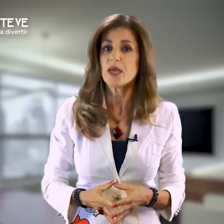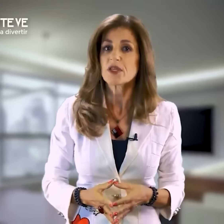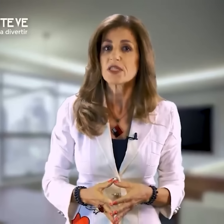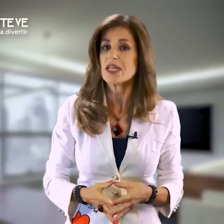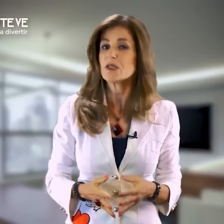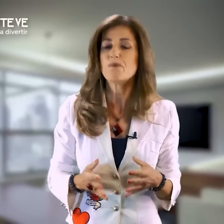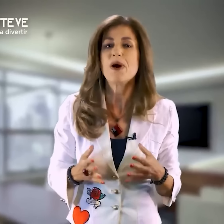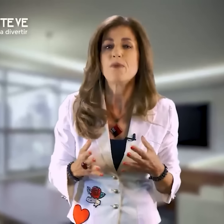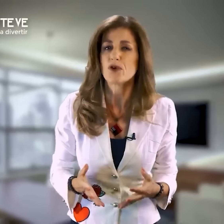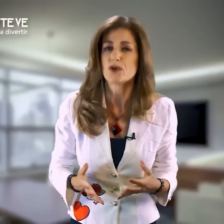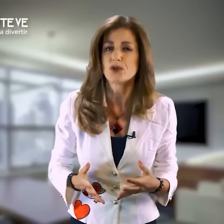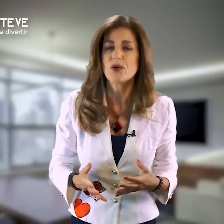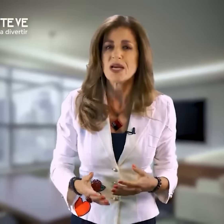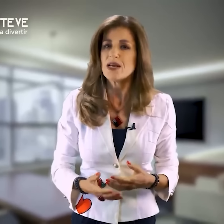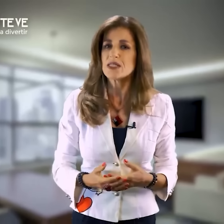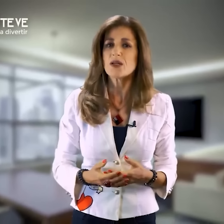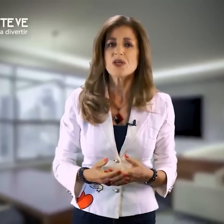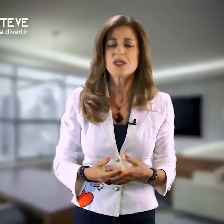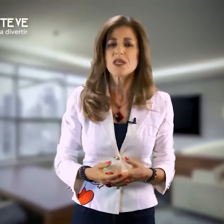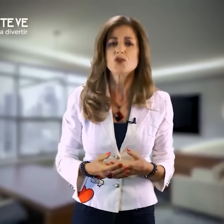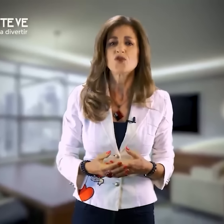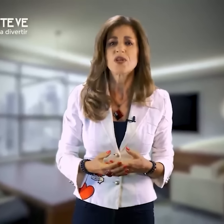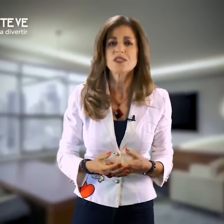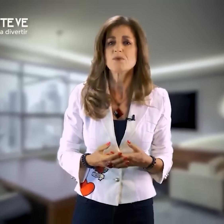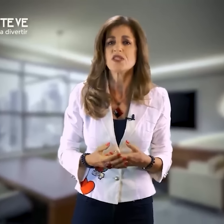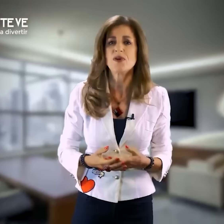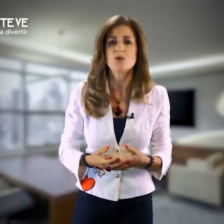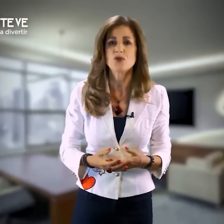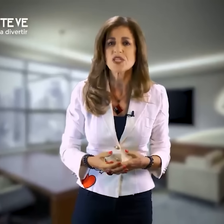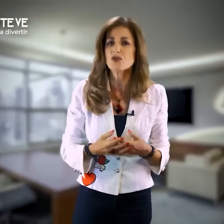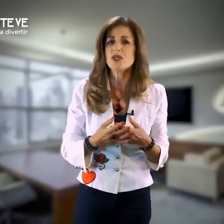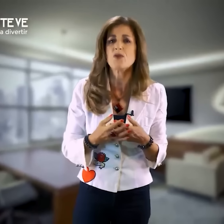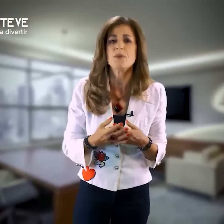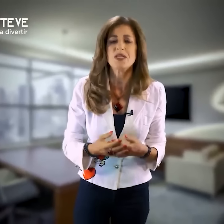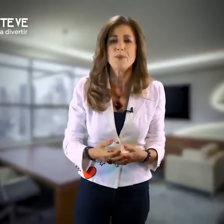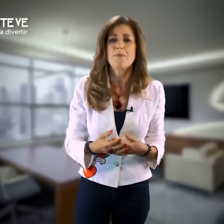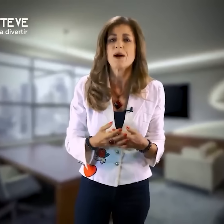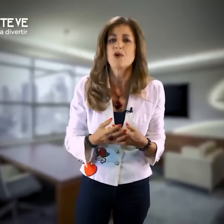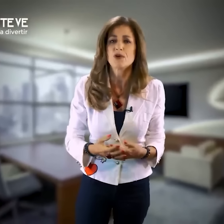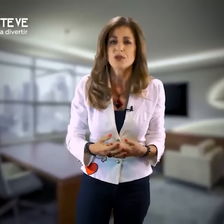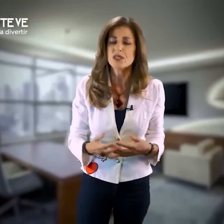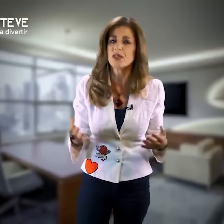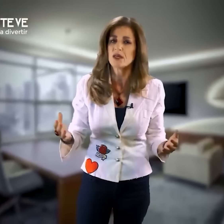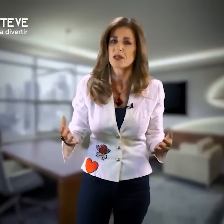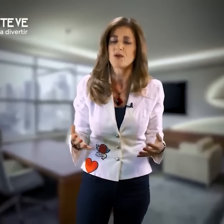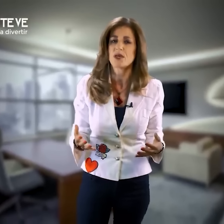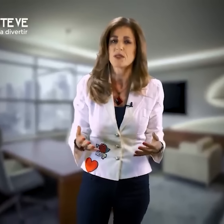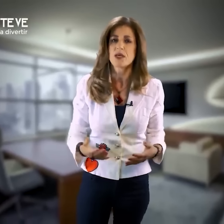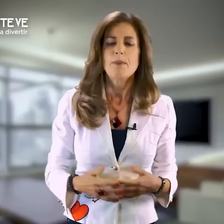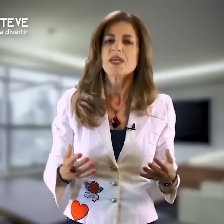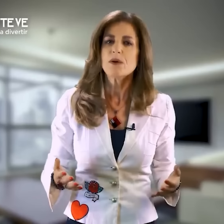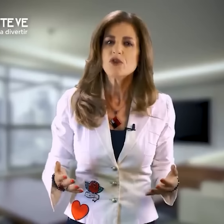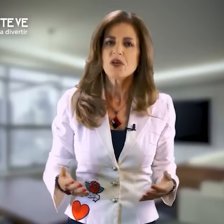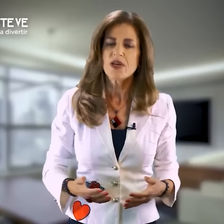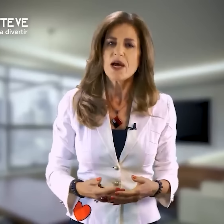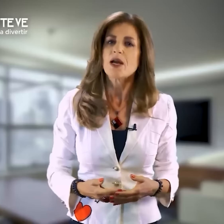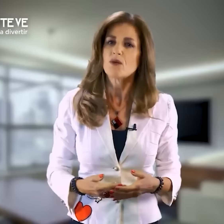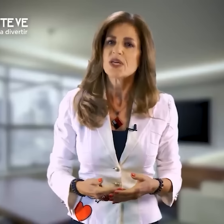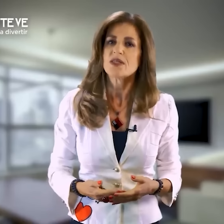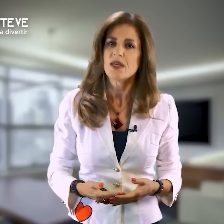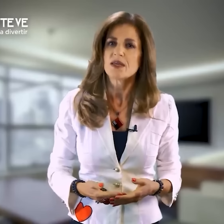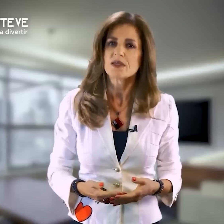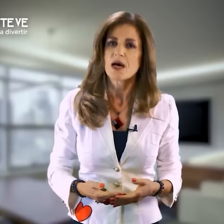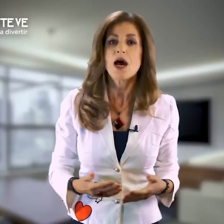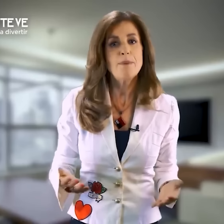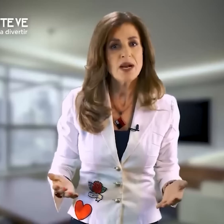quién fue gels es pavoroso les quiero decir que sus frases más famosas son igualmente pavorosas y aterradoras vayamos a ver